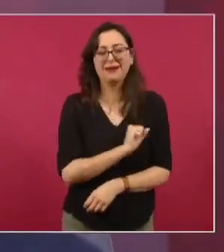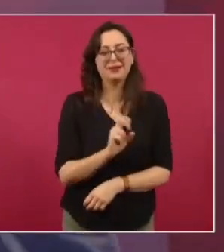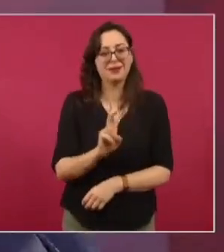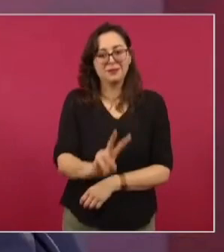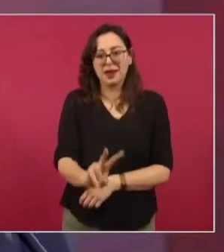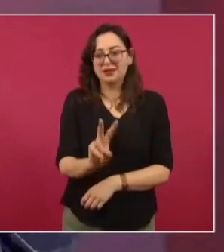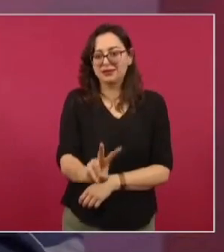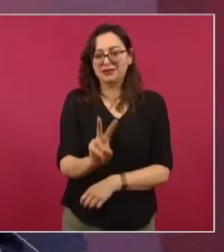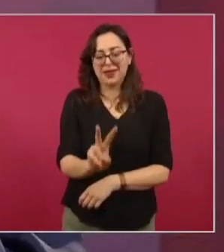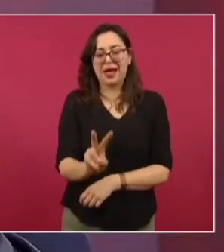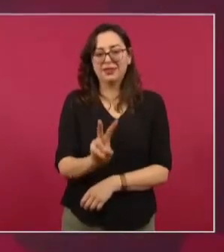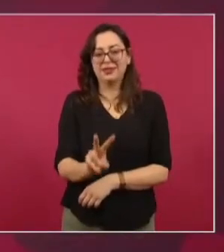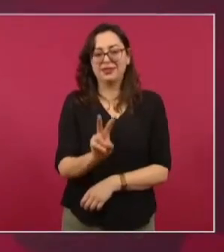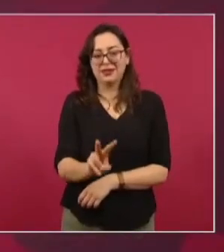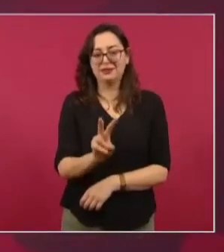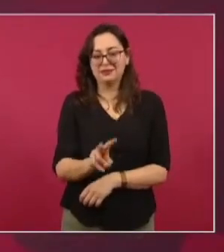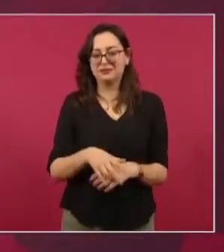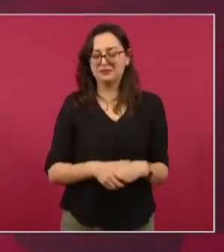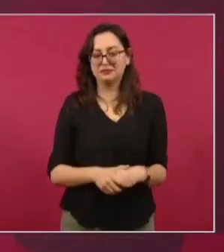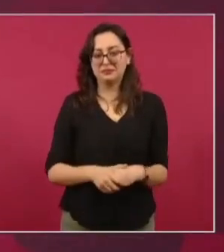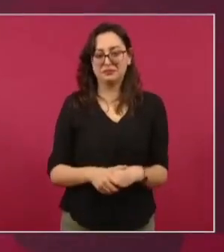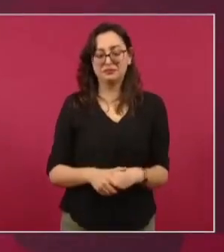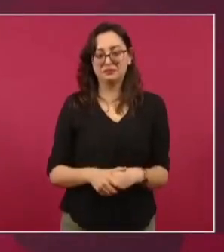claro la principal pasión es